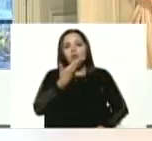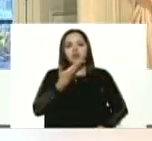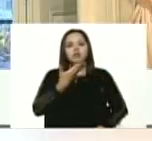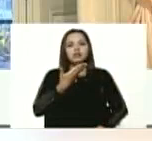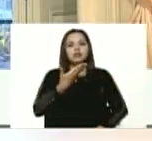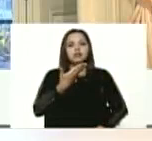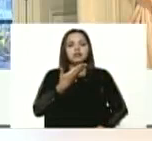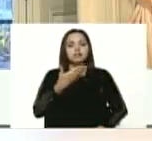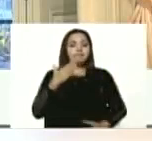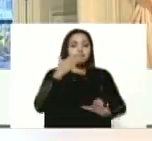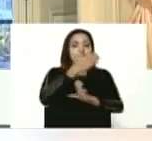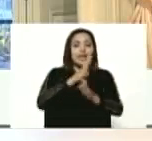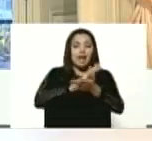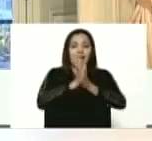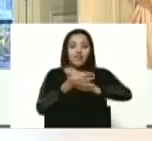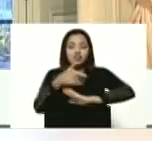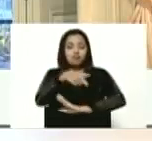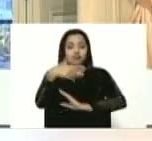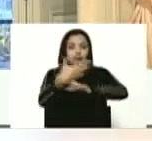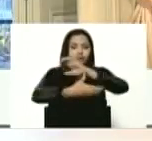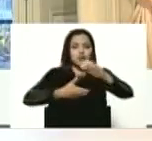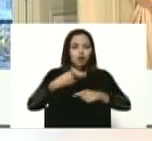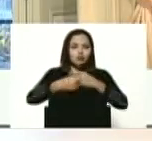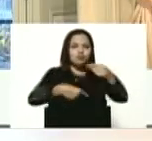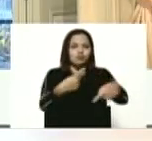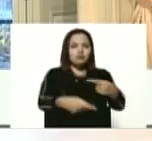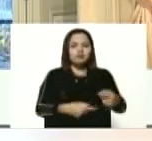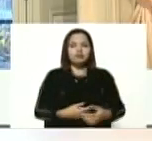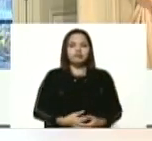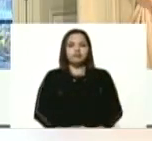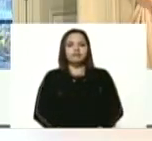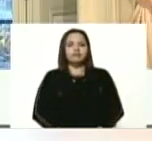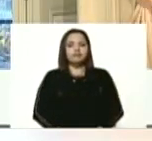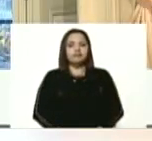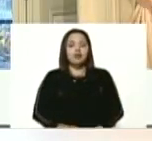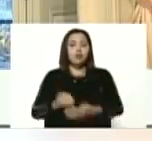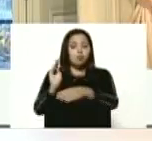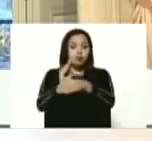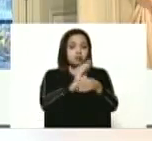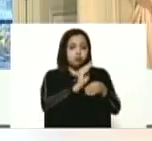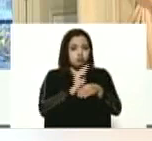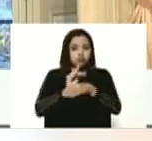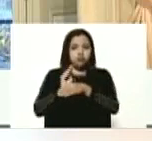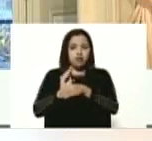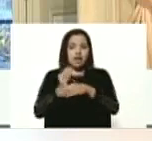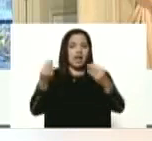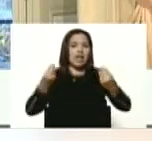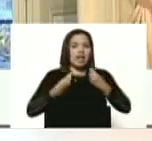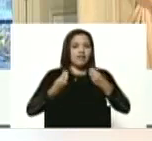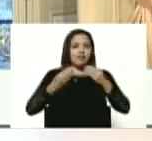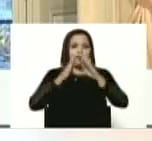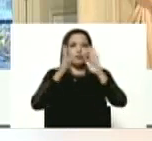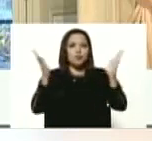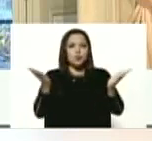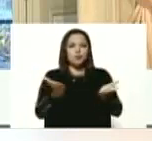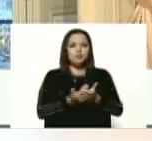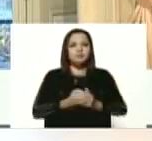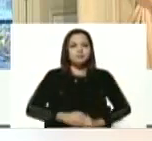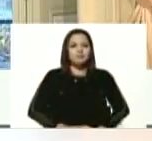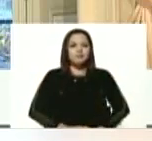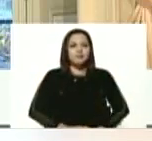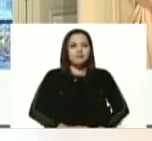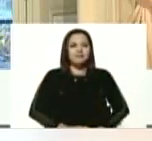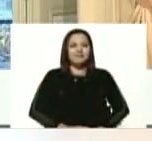caerle encima a estos fenómenos de manera preventiva y proteger la vida de nuestro pueblo, la vida del